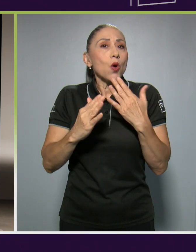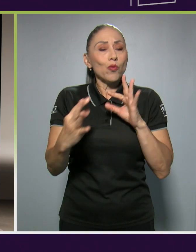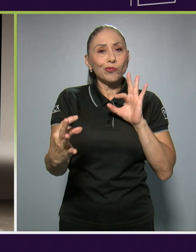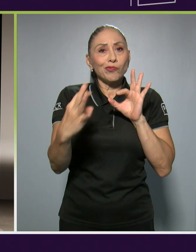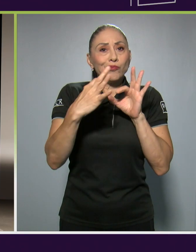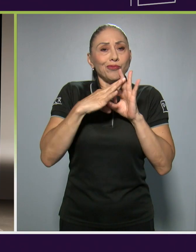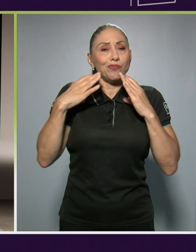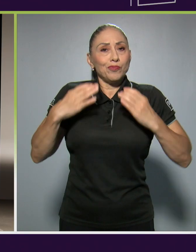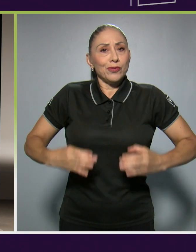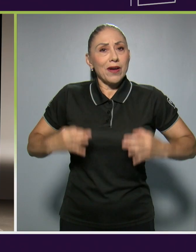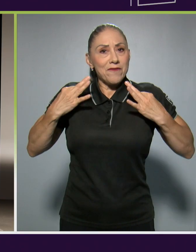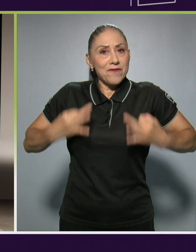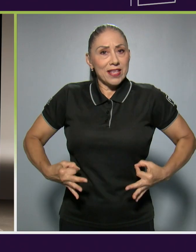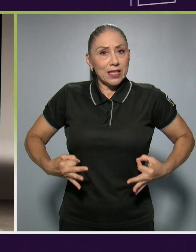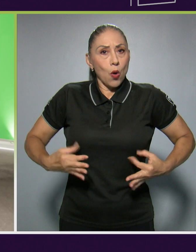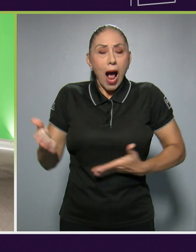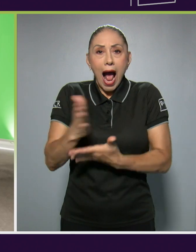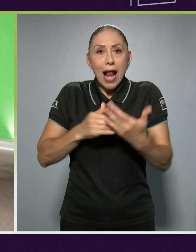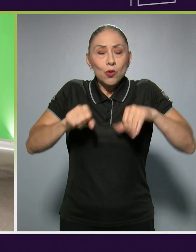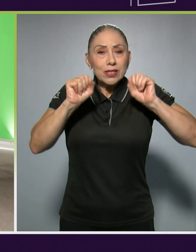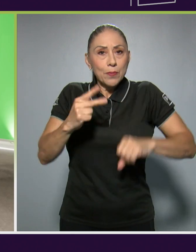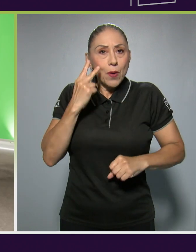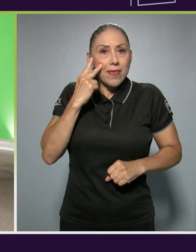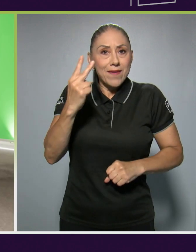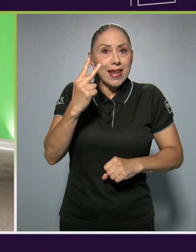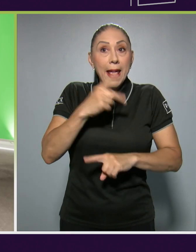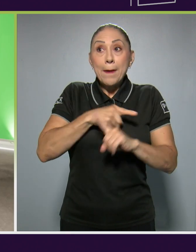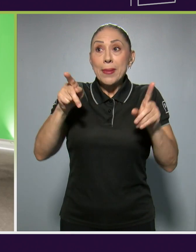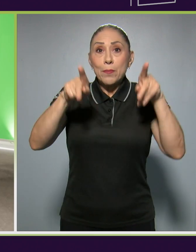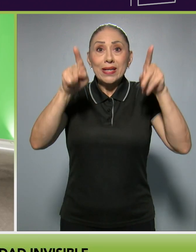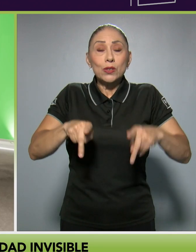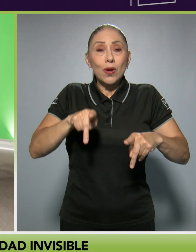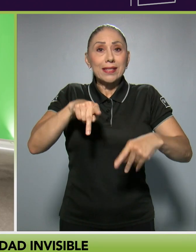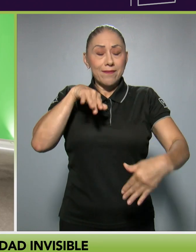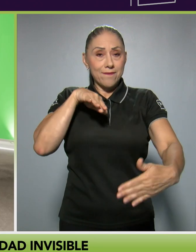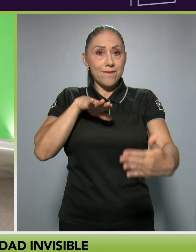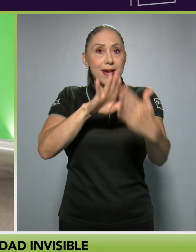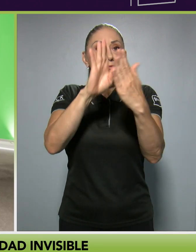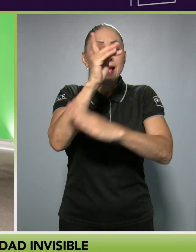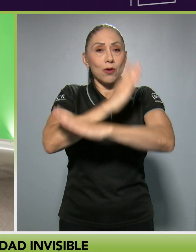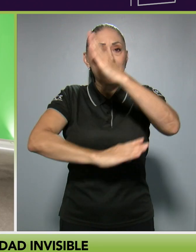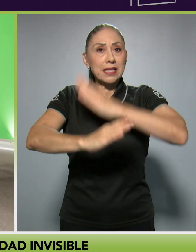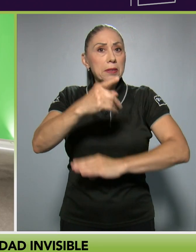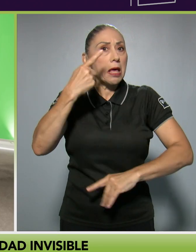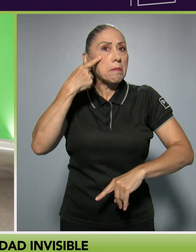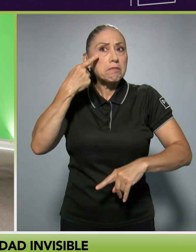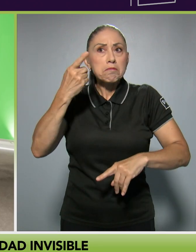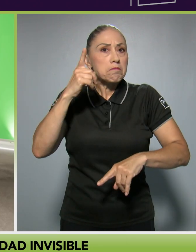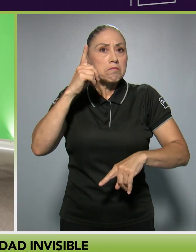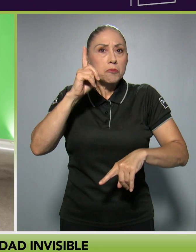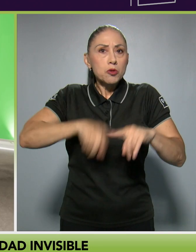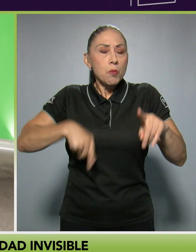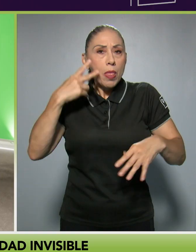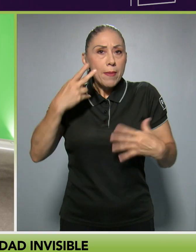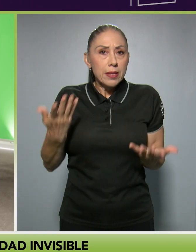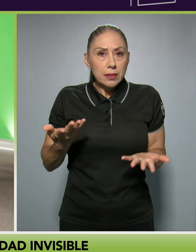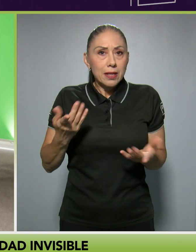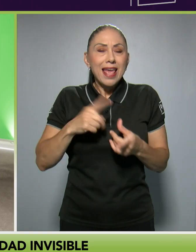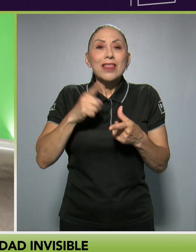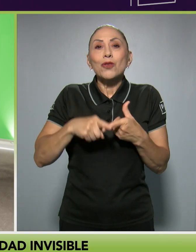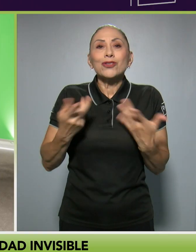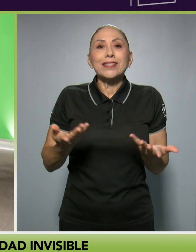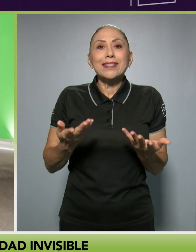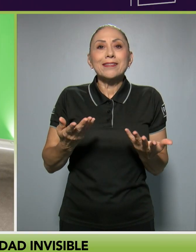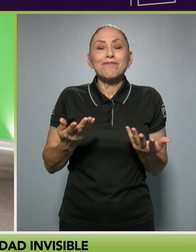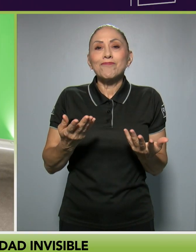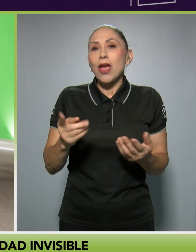una cuestión visible, y cuando se enfrentan a una discapacidad invisible, entonces ahí lo que hacen es invisibilizarnos a